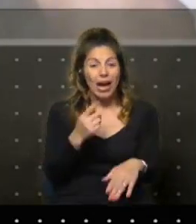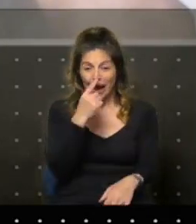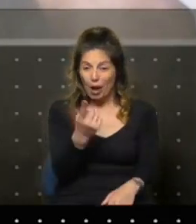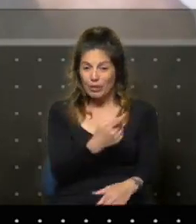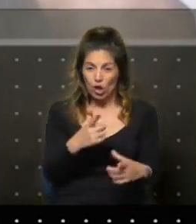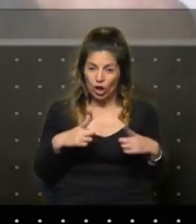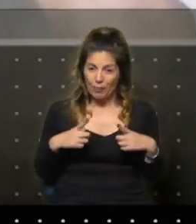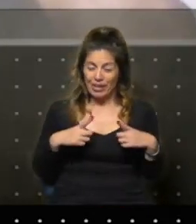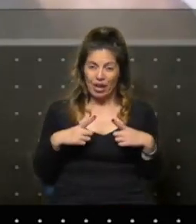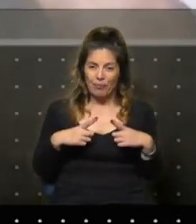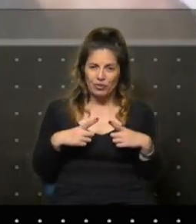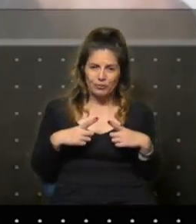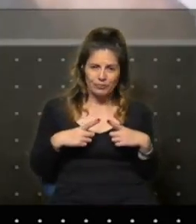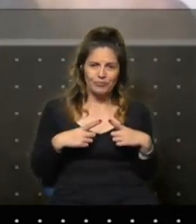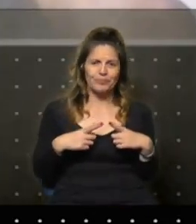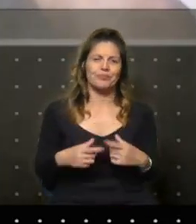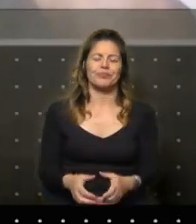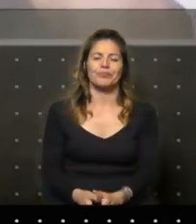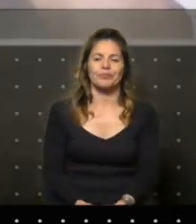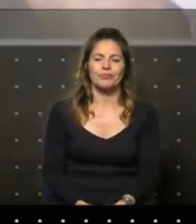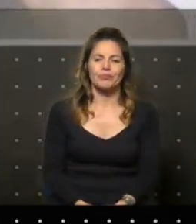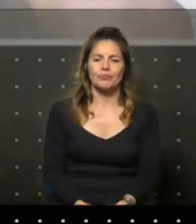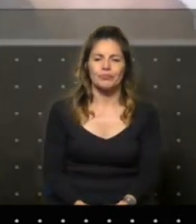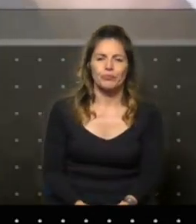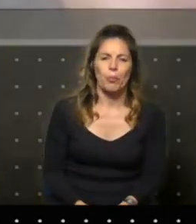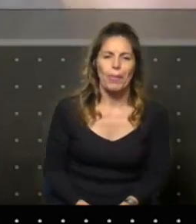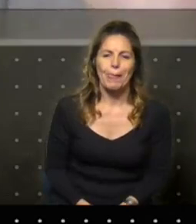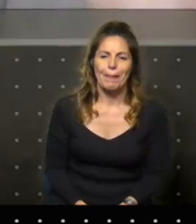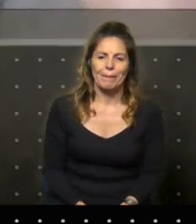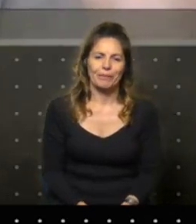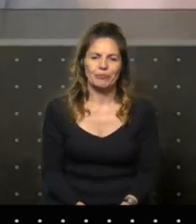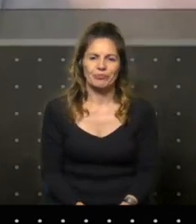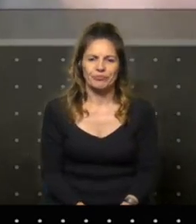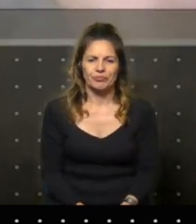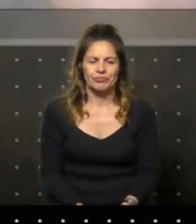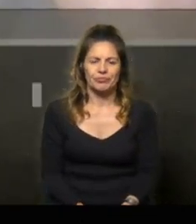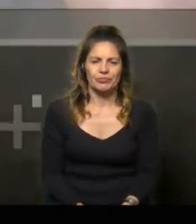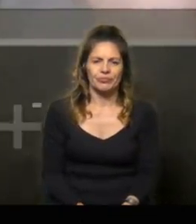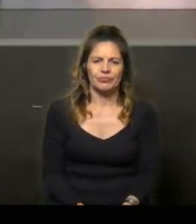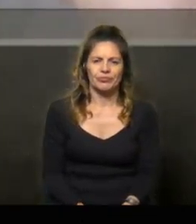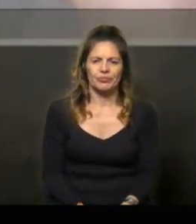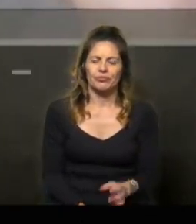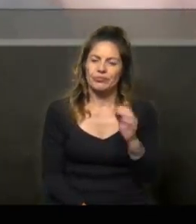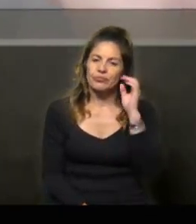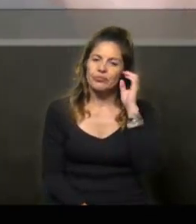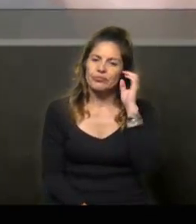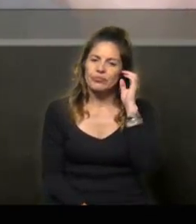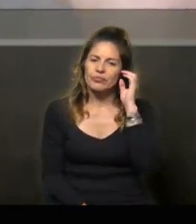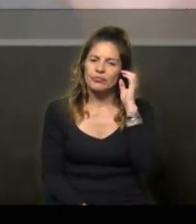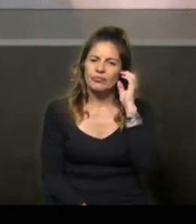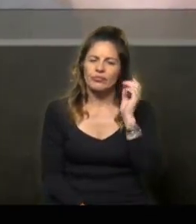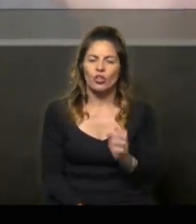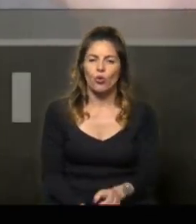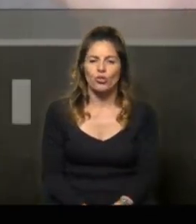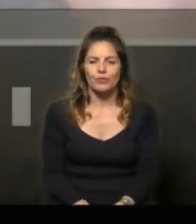esperábamos indudablemente Buenas noches gracias por la invitación Sí realmente sorprendidos